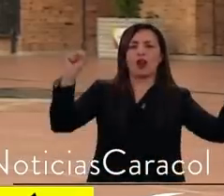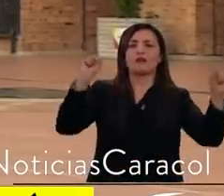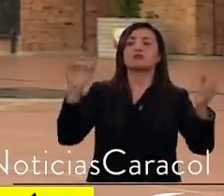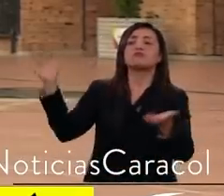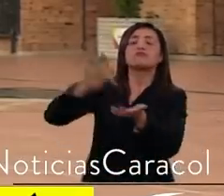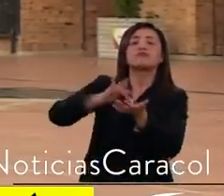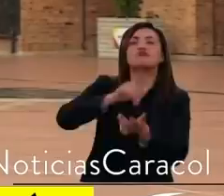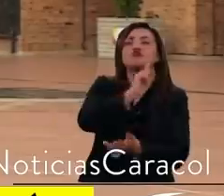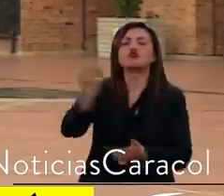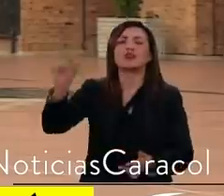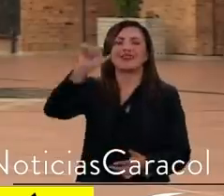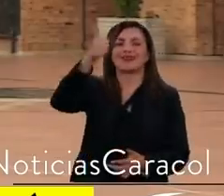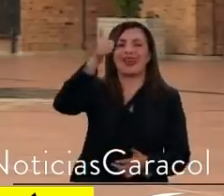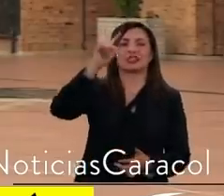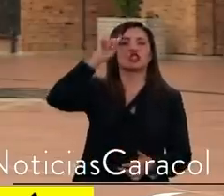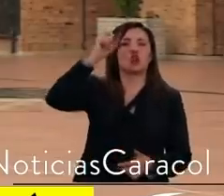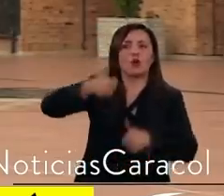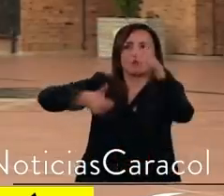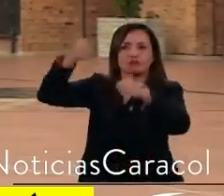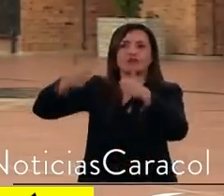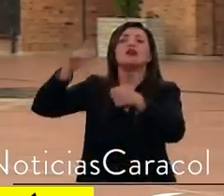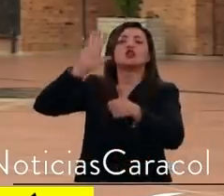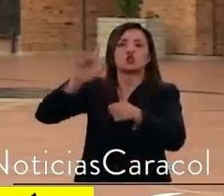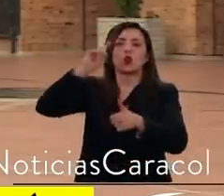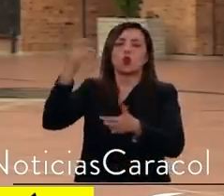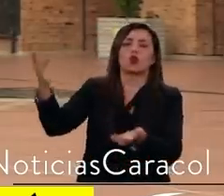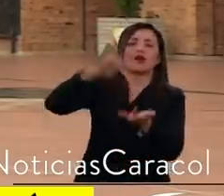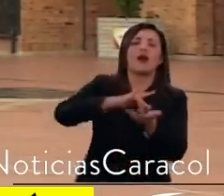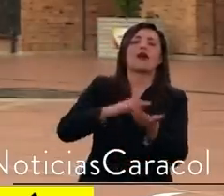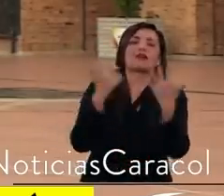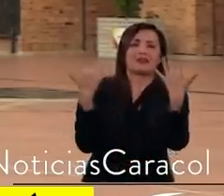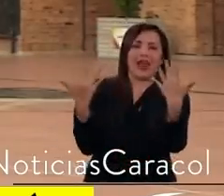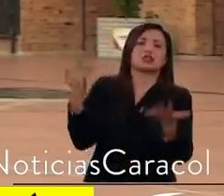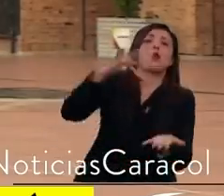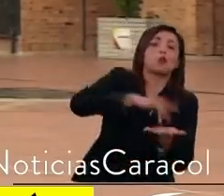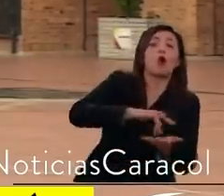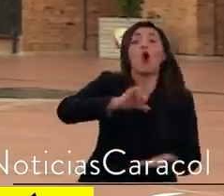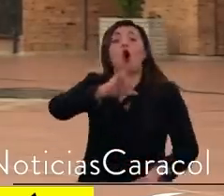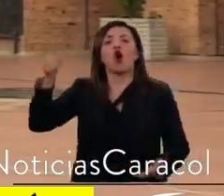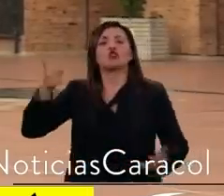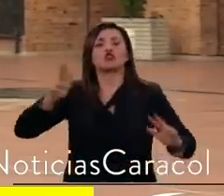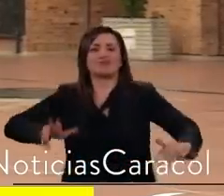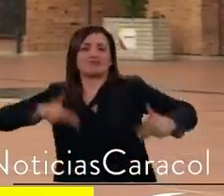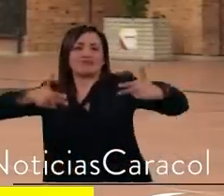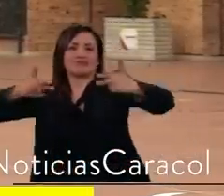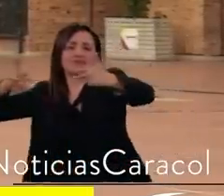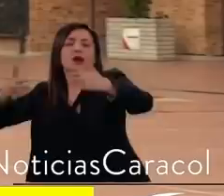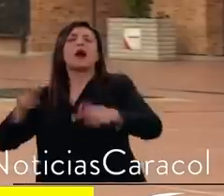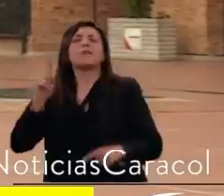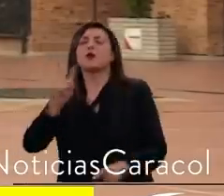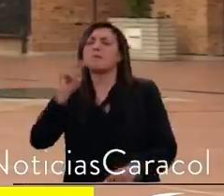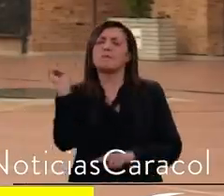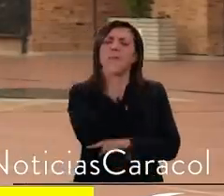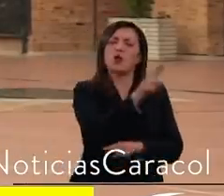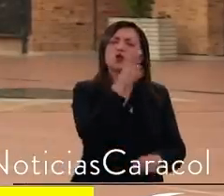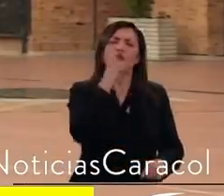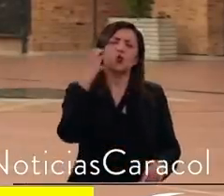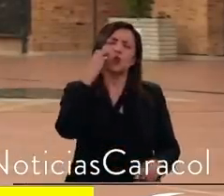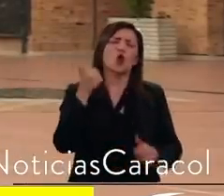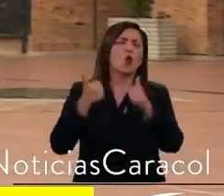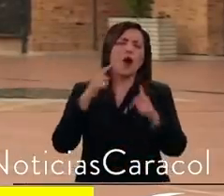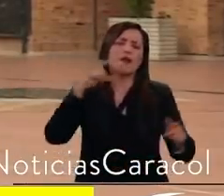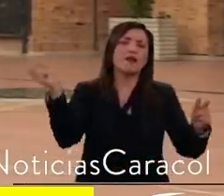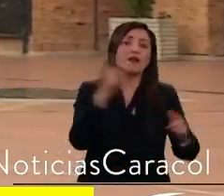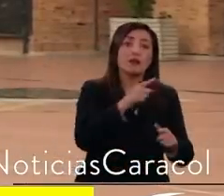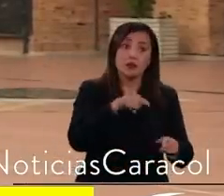gobernadores participaron de forma presencial, los demás lo hicieron de forma virtual, pero una pregunta que le hicieron al presidente Iván Duque es si se va a decretar